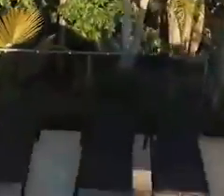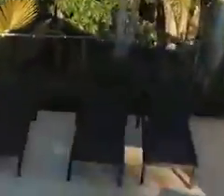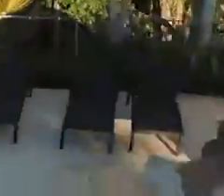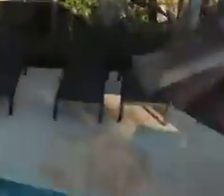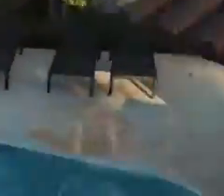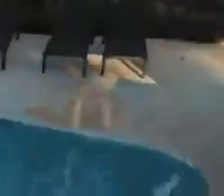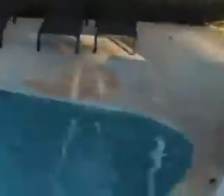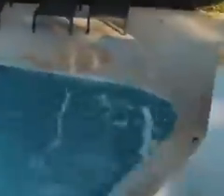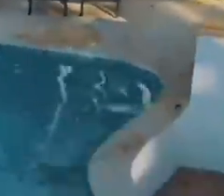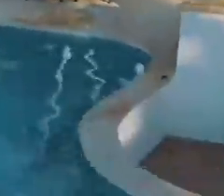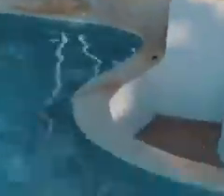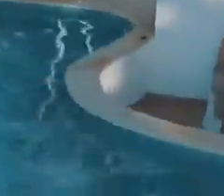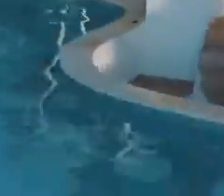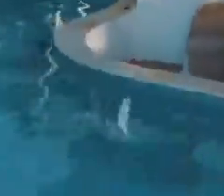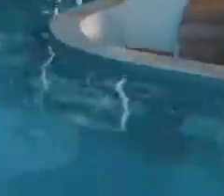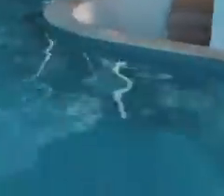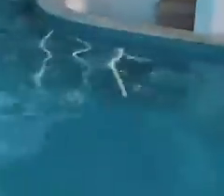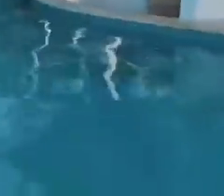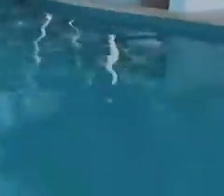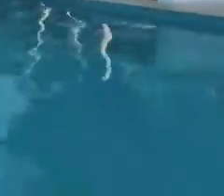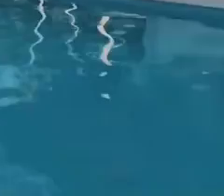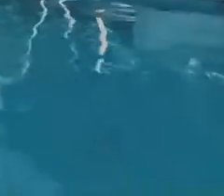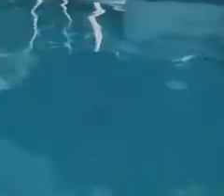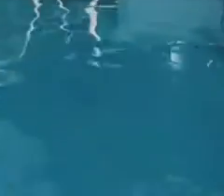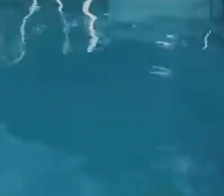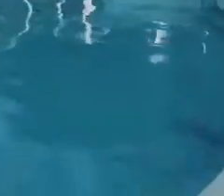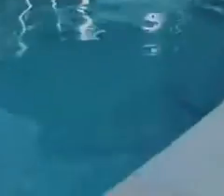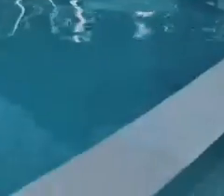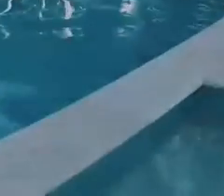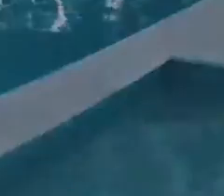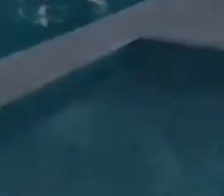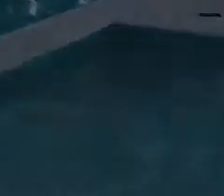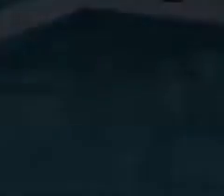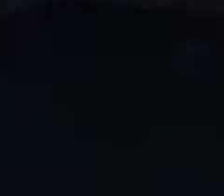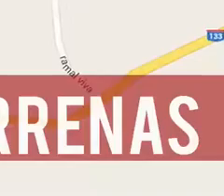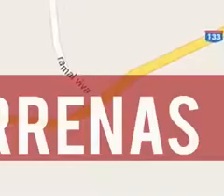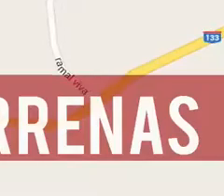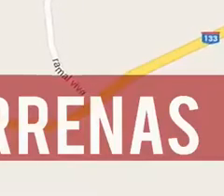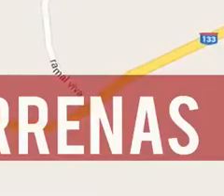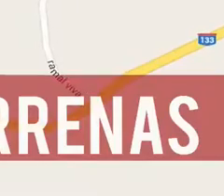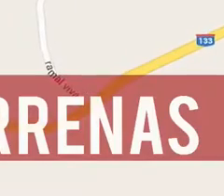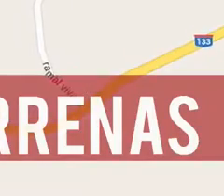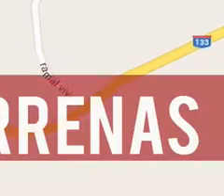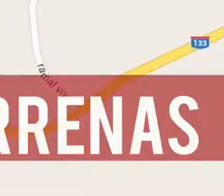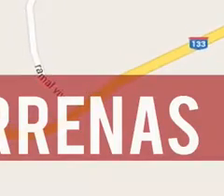vida, seguridad, combinado con el lujo de un apartamento de primera.